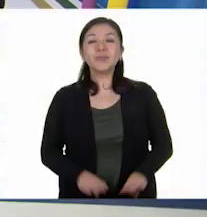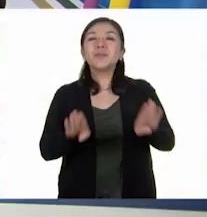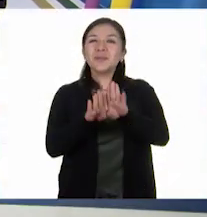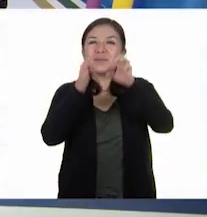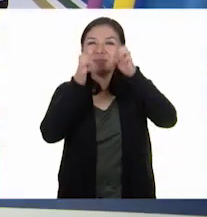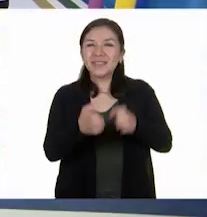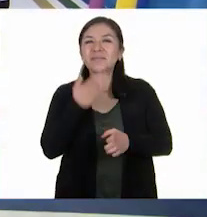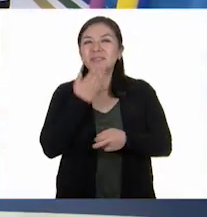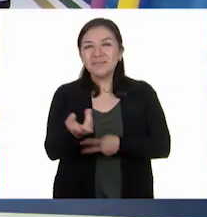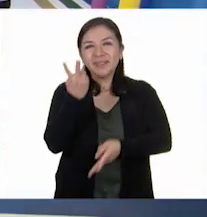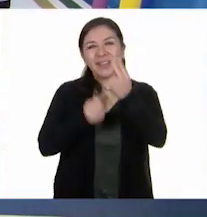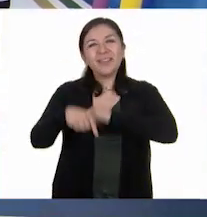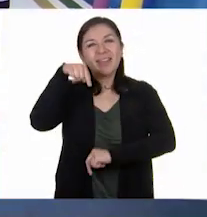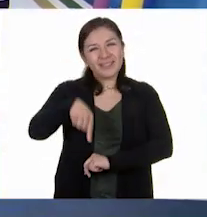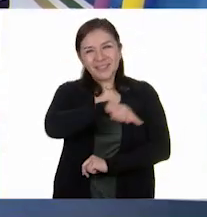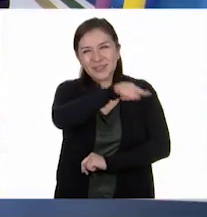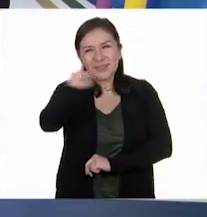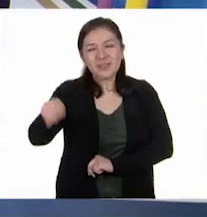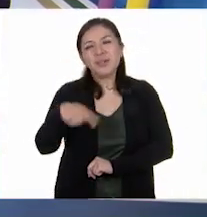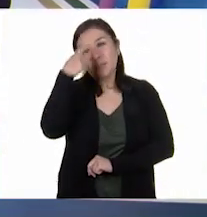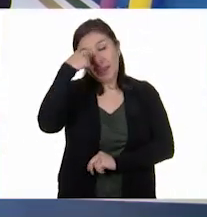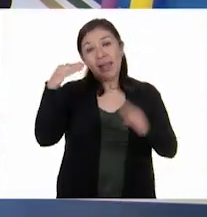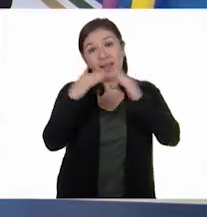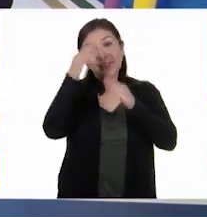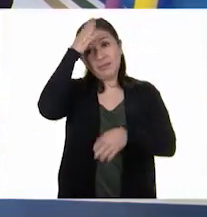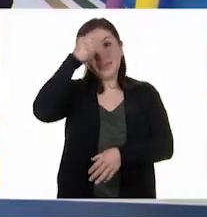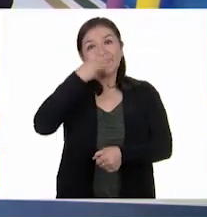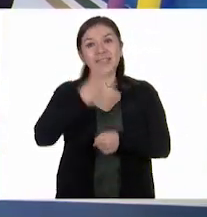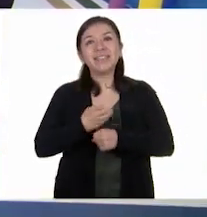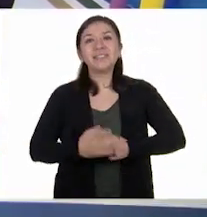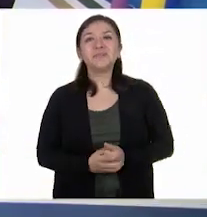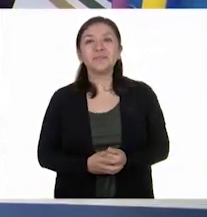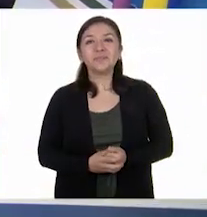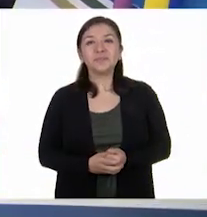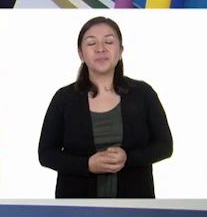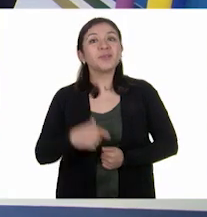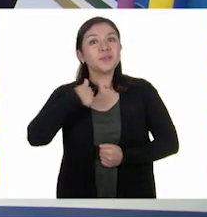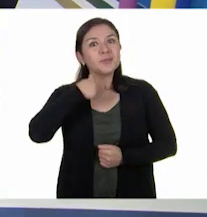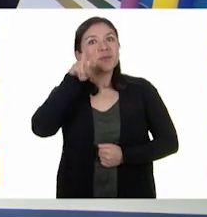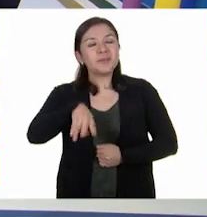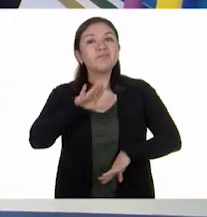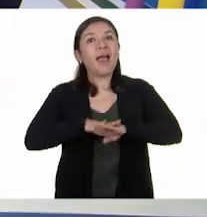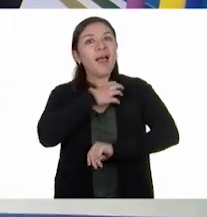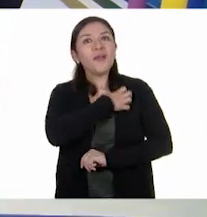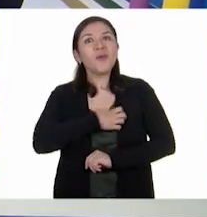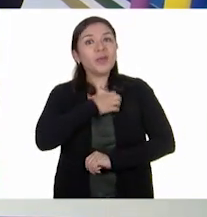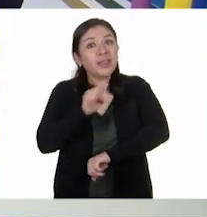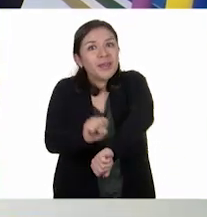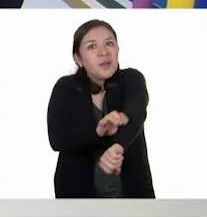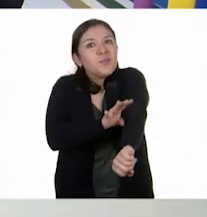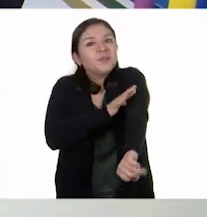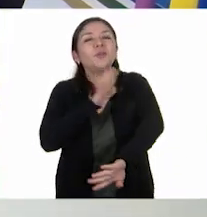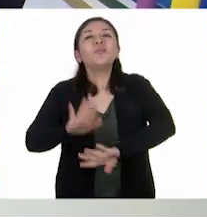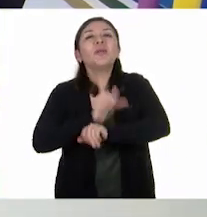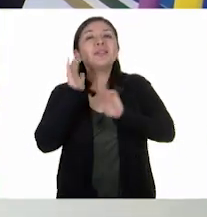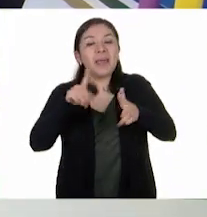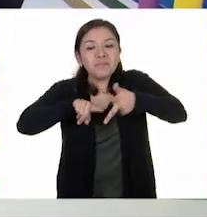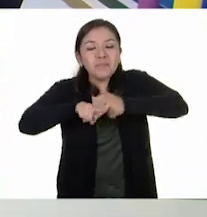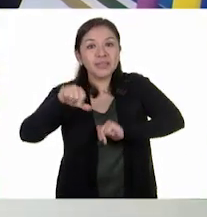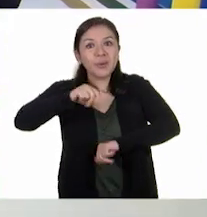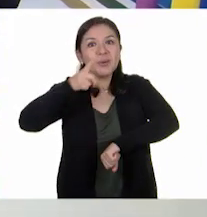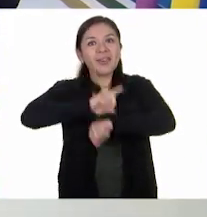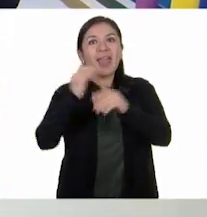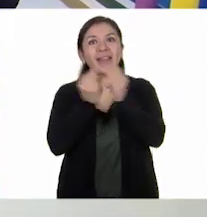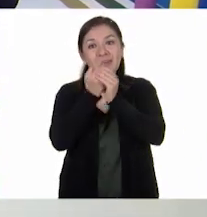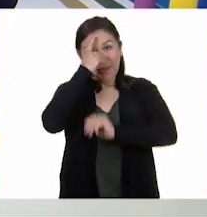¿Cómo están? Bienvenidas y bienvenidos a Aprende en Casa 3. Y yo ya estoy muy contenta y muy emocionada por comenzar con esta